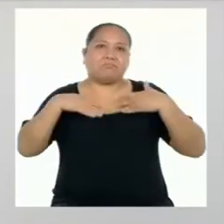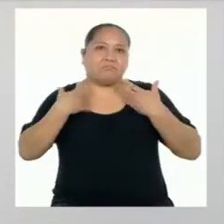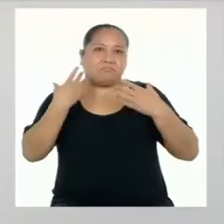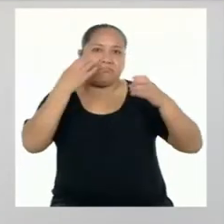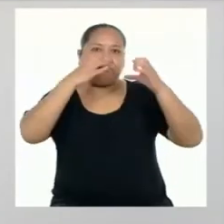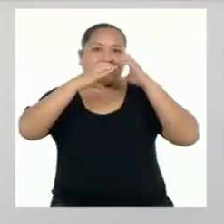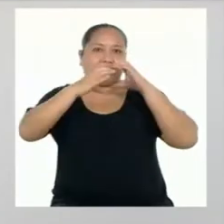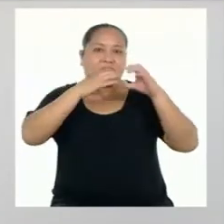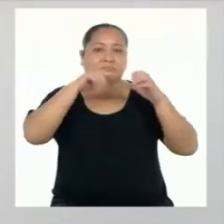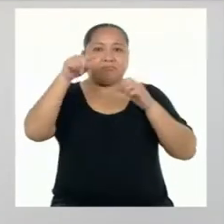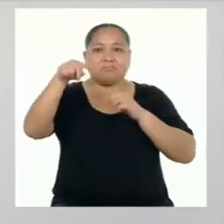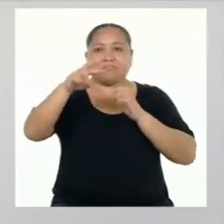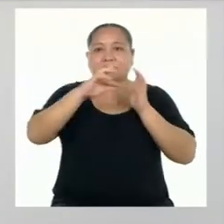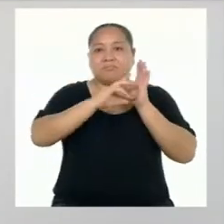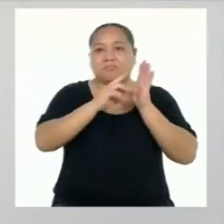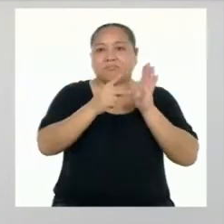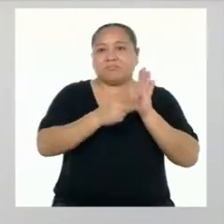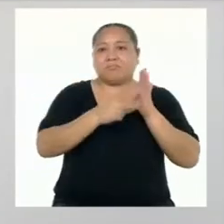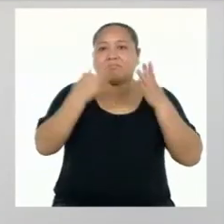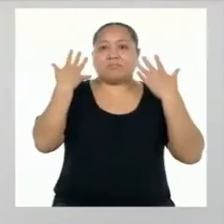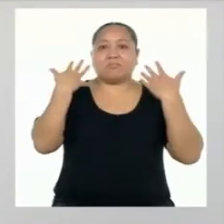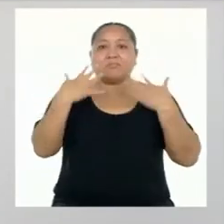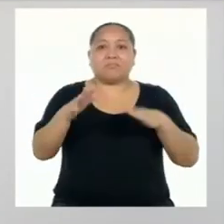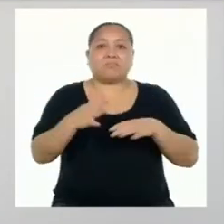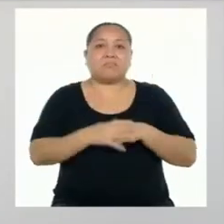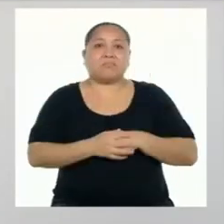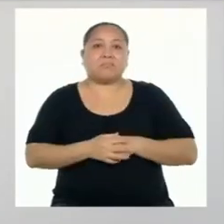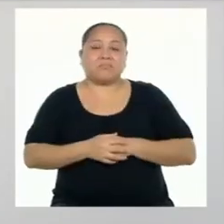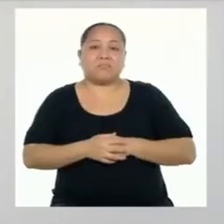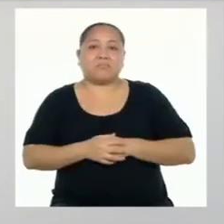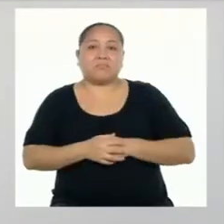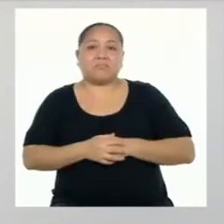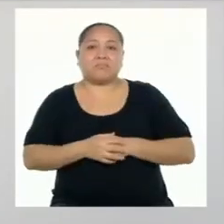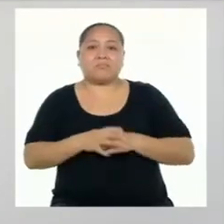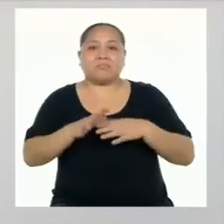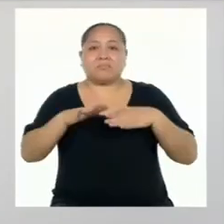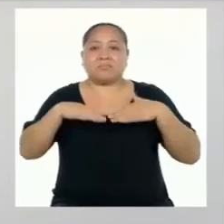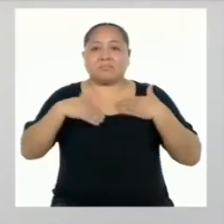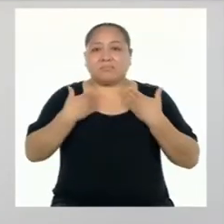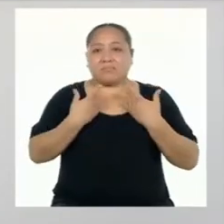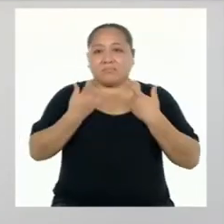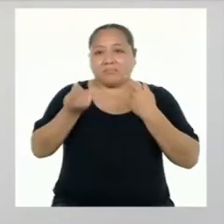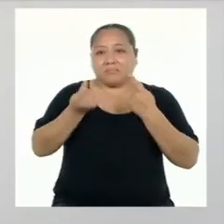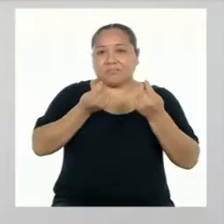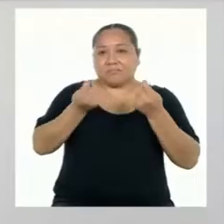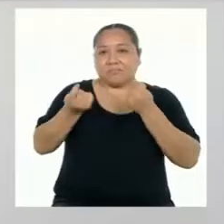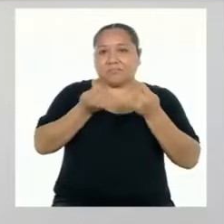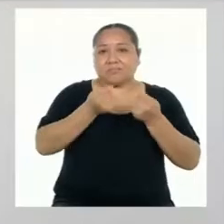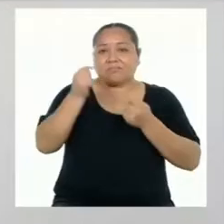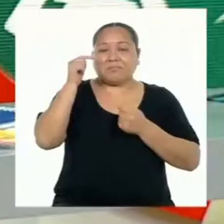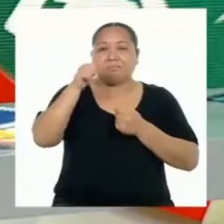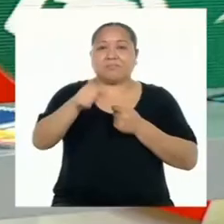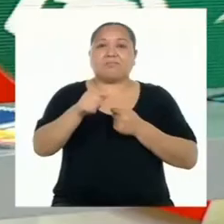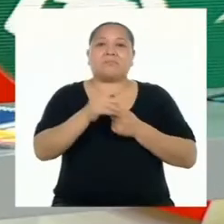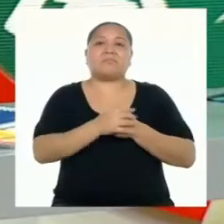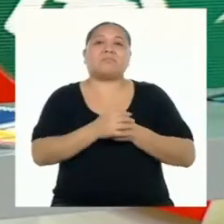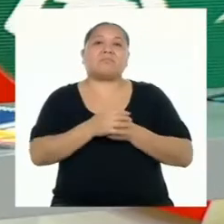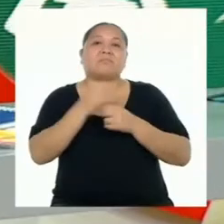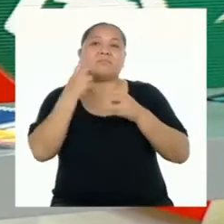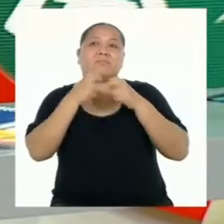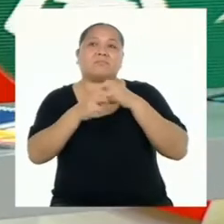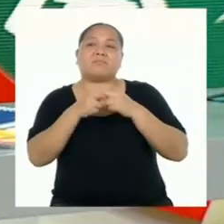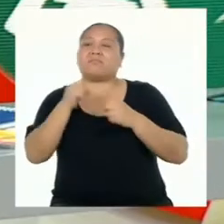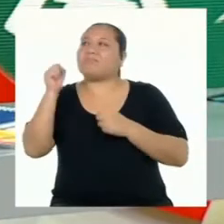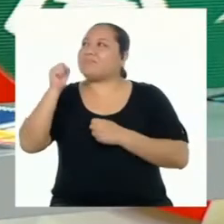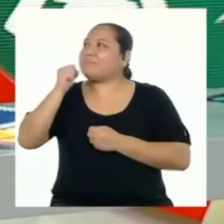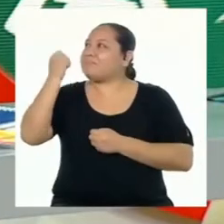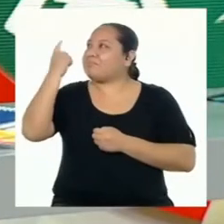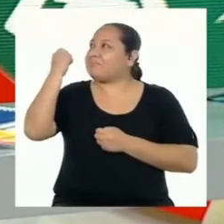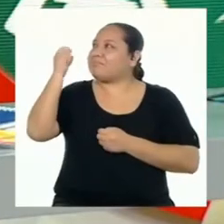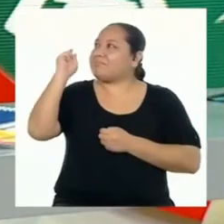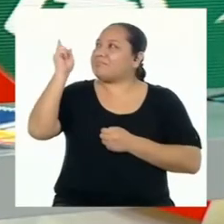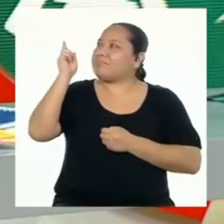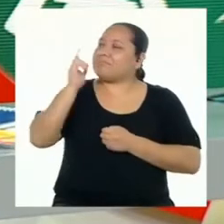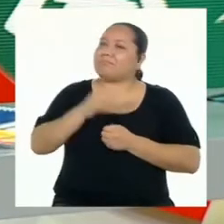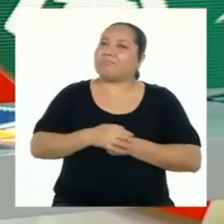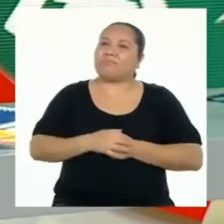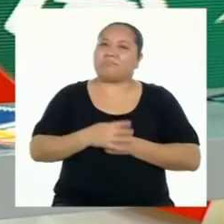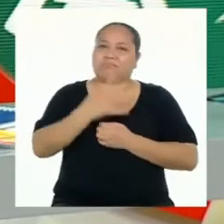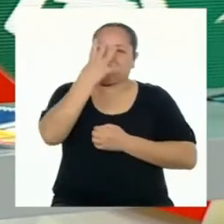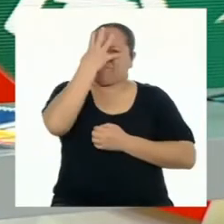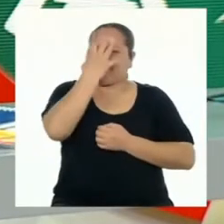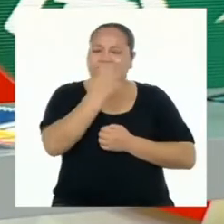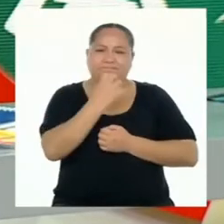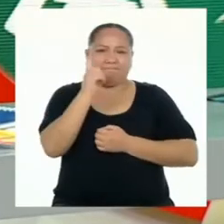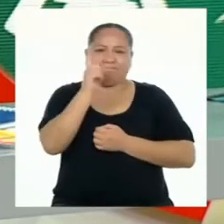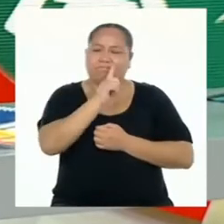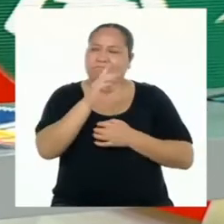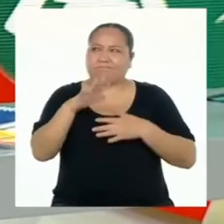eso significará que ya estamos en condiciones para manejar el conflicto. Tiene sentido, profesora.